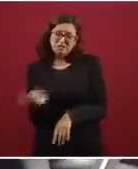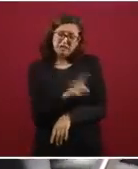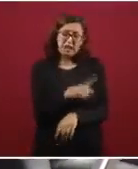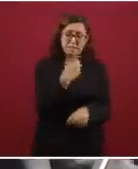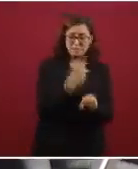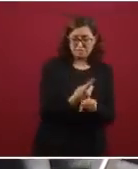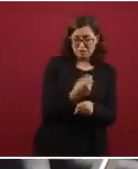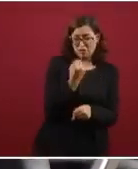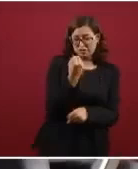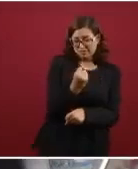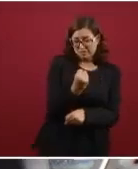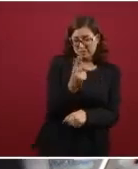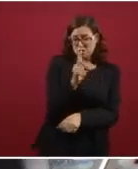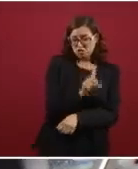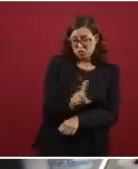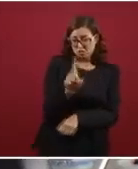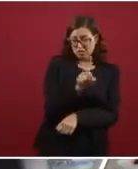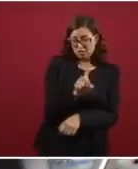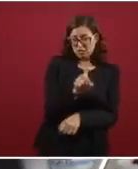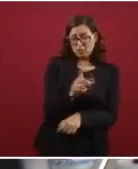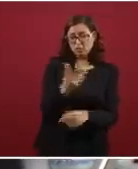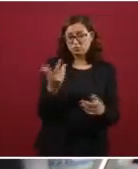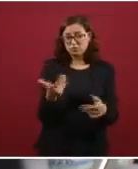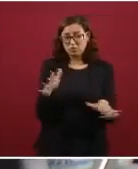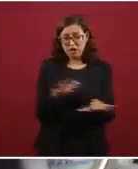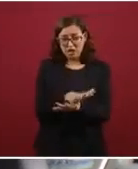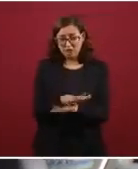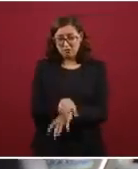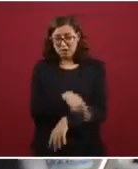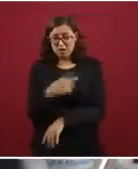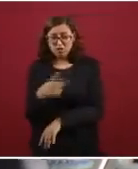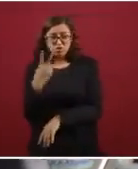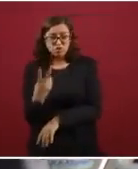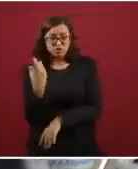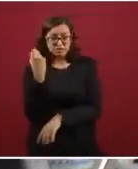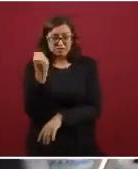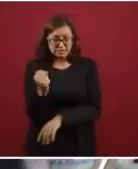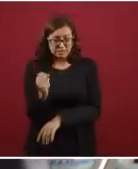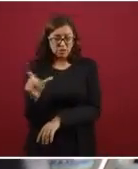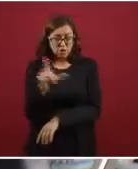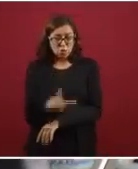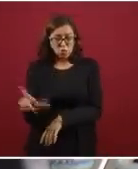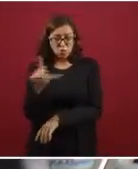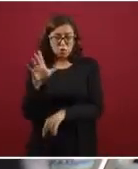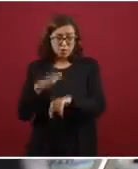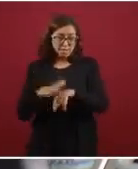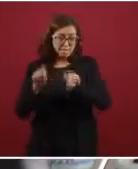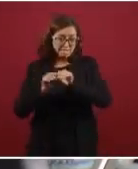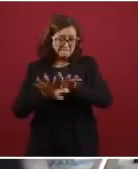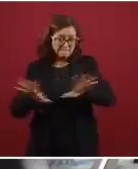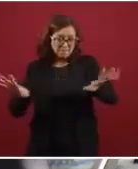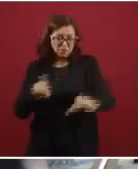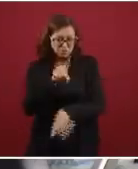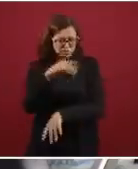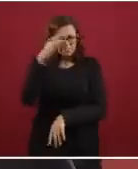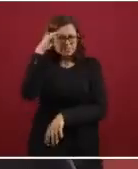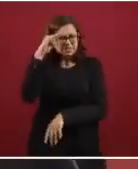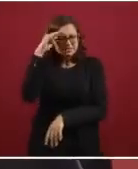septiembre es domingo, en caso de que lo cambie para el 2 de septiembre, día lunes, para mayor audiencia? ¿Lo ha